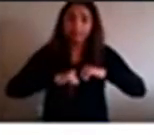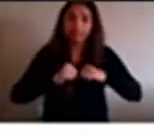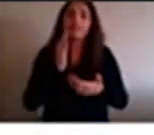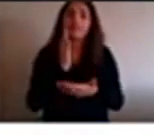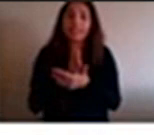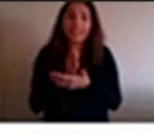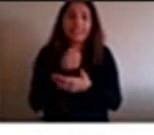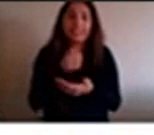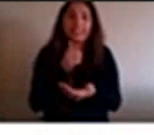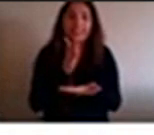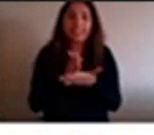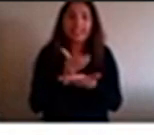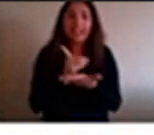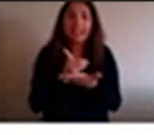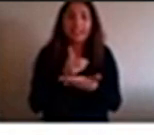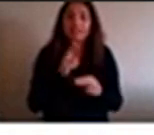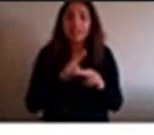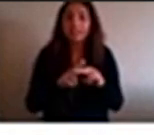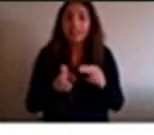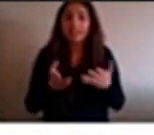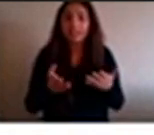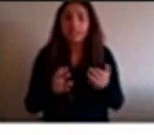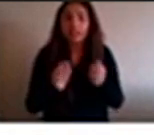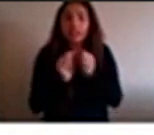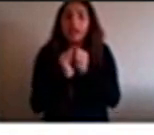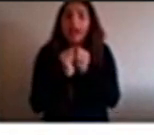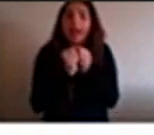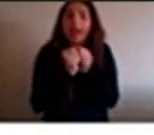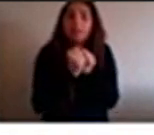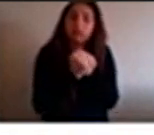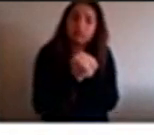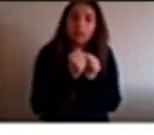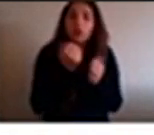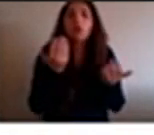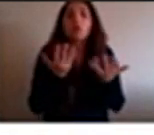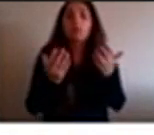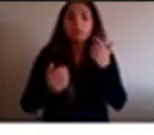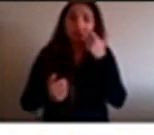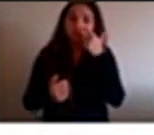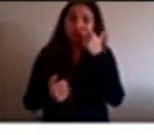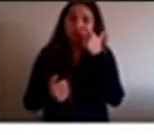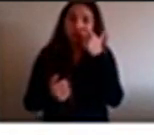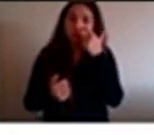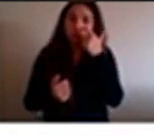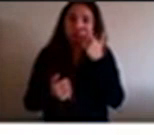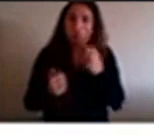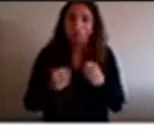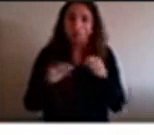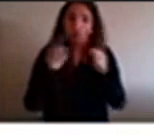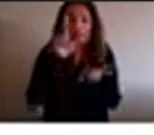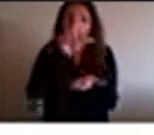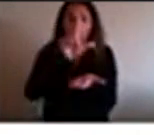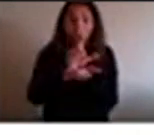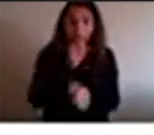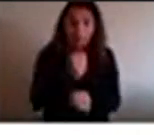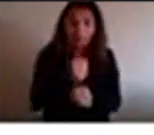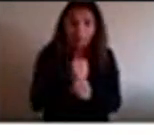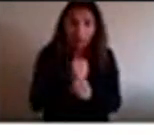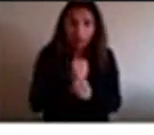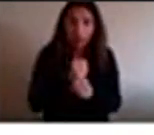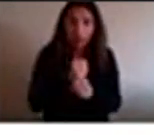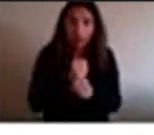puedan desarrollar su labor. Adaptaciones que deben ir adecuadas en los puestos de trabajo, ajustes de